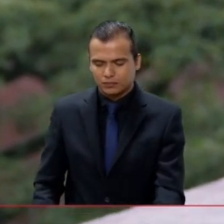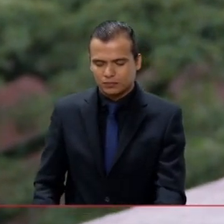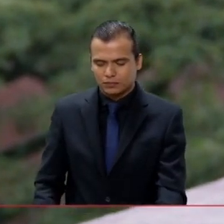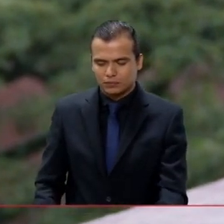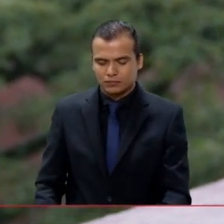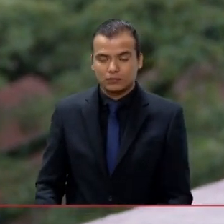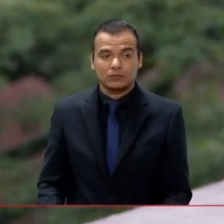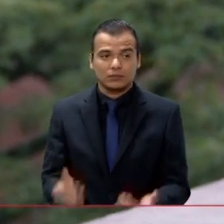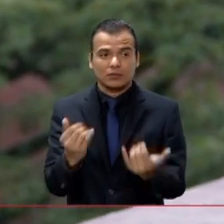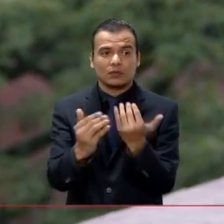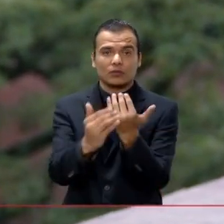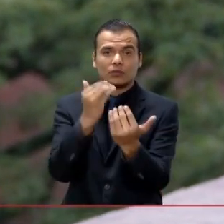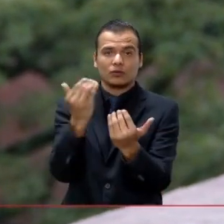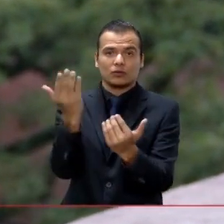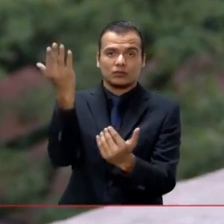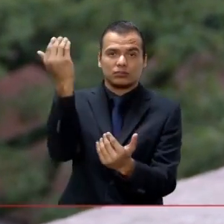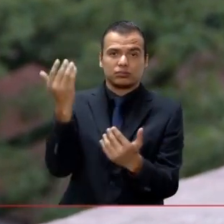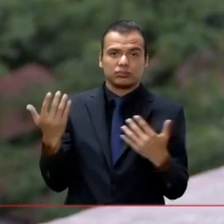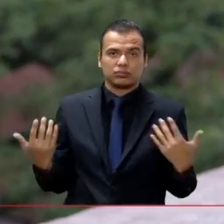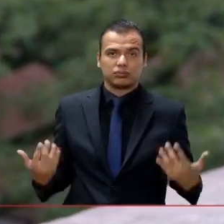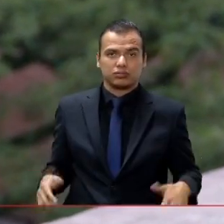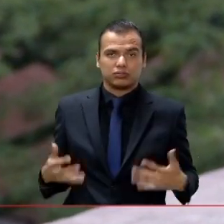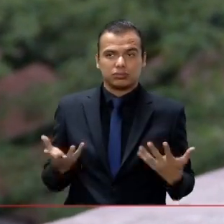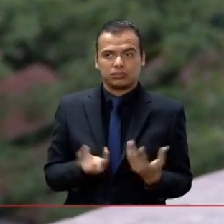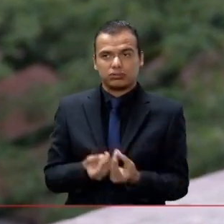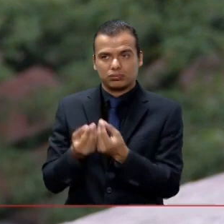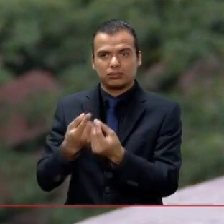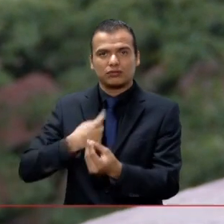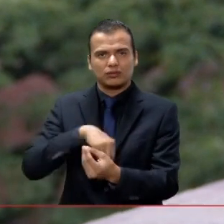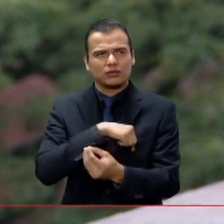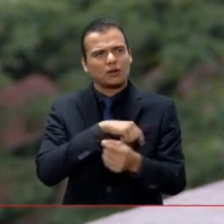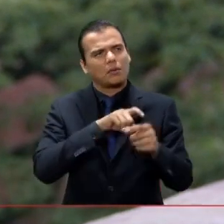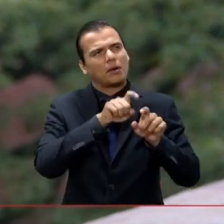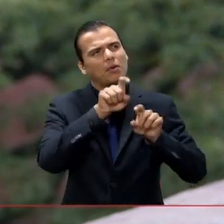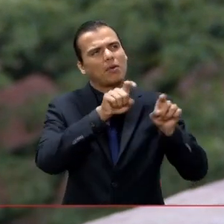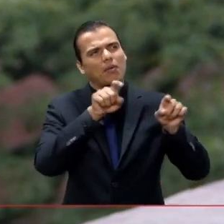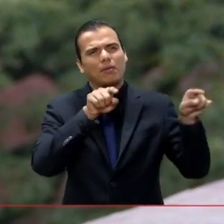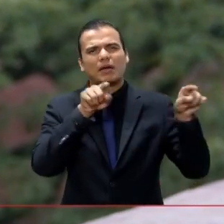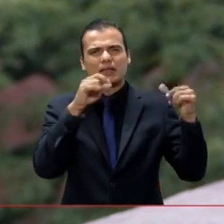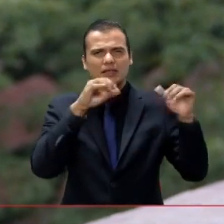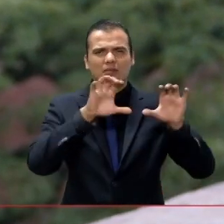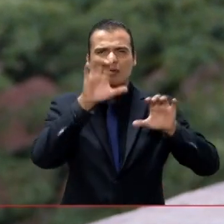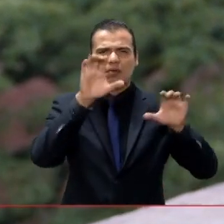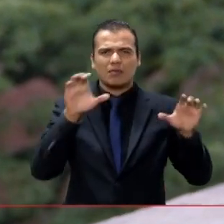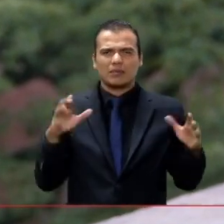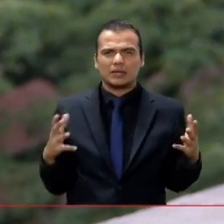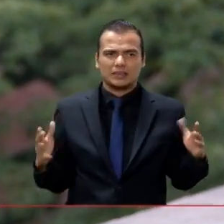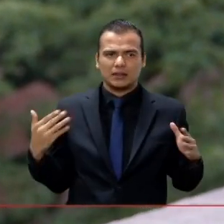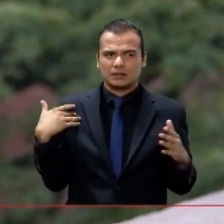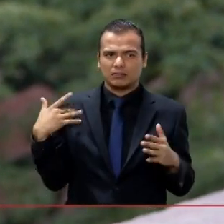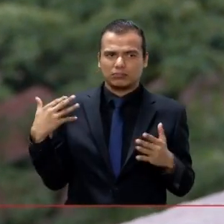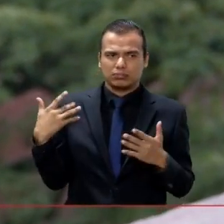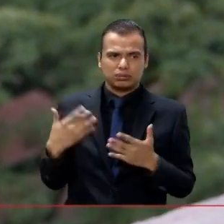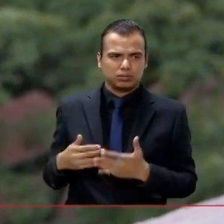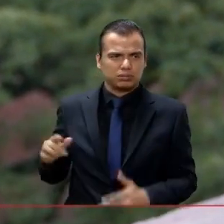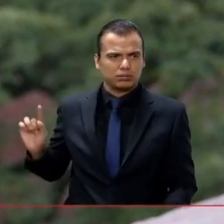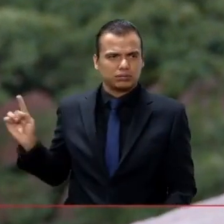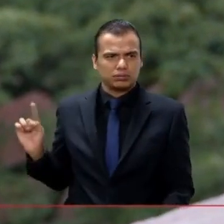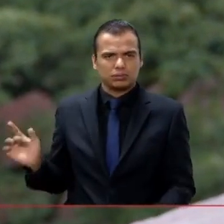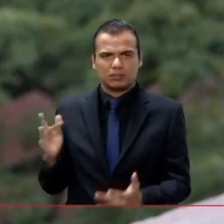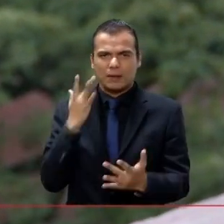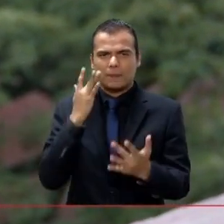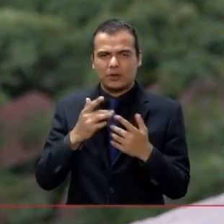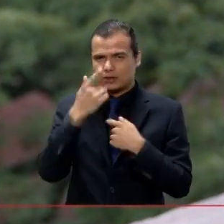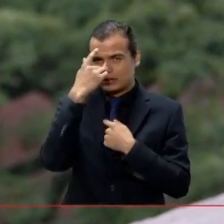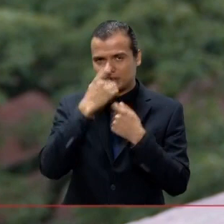invitación porque hace parte justamente de toda esta correría que hemos hecho en los distintos países en estos últimos años en el marco de la estrategia